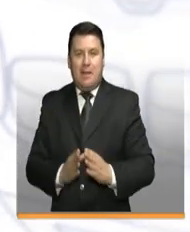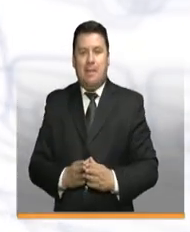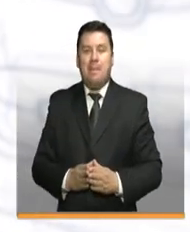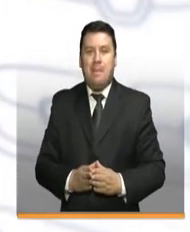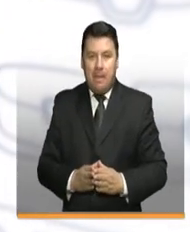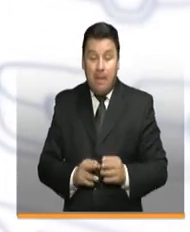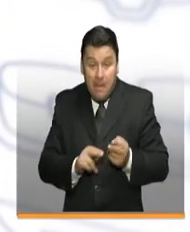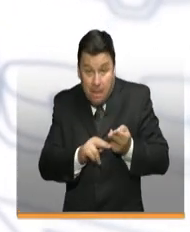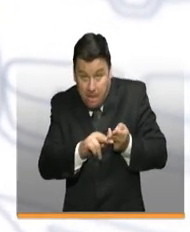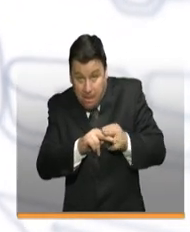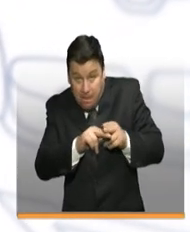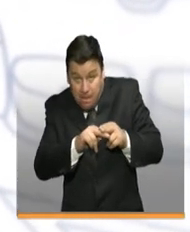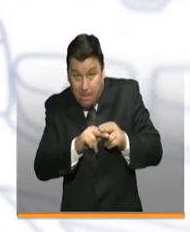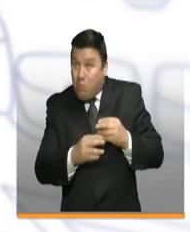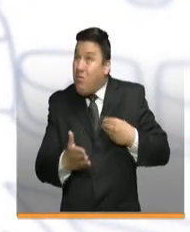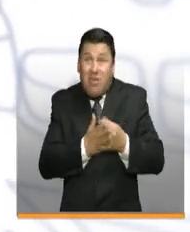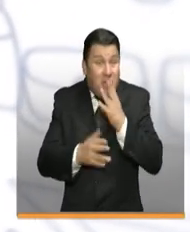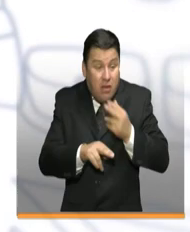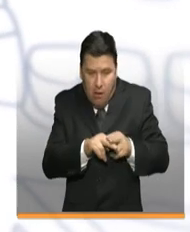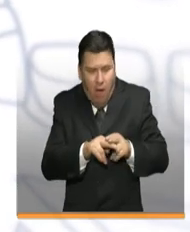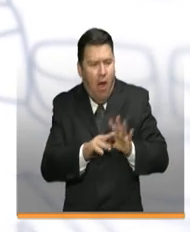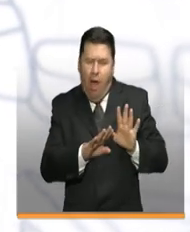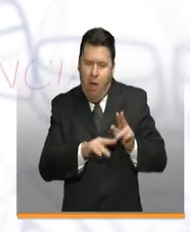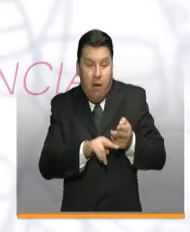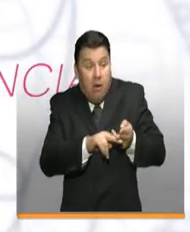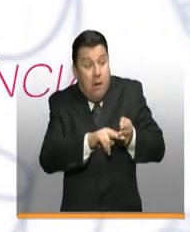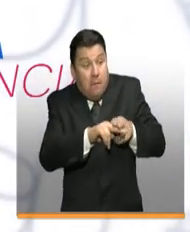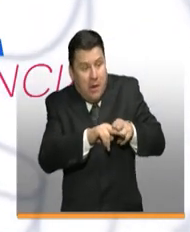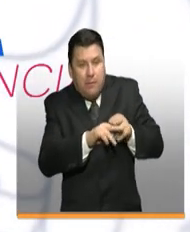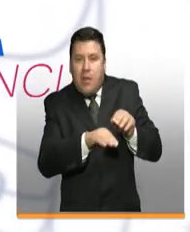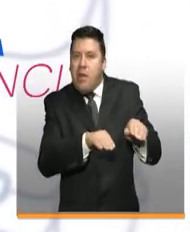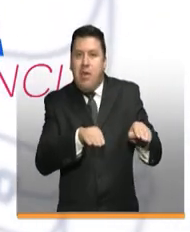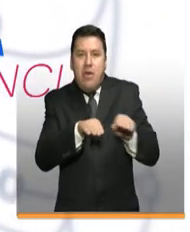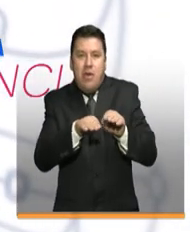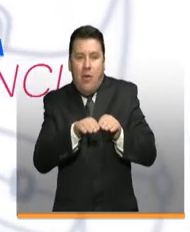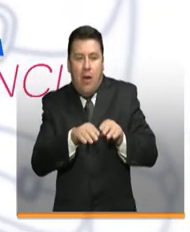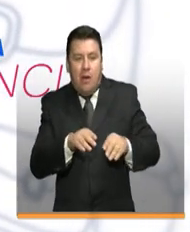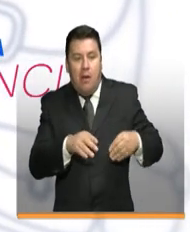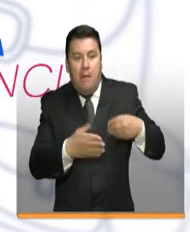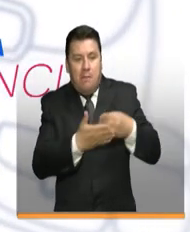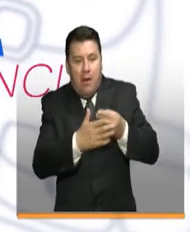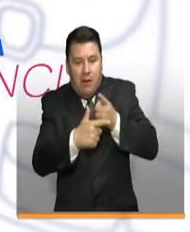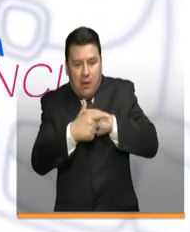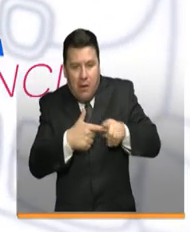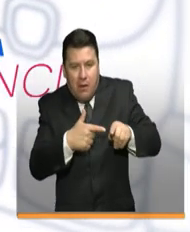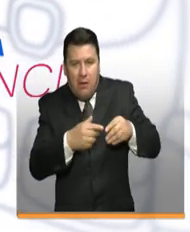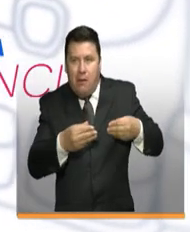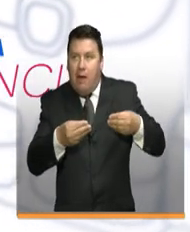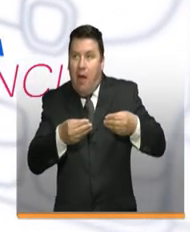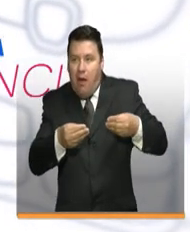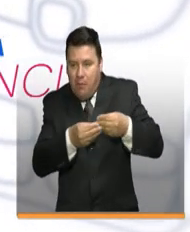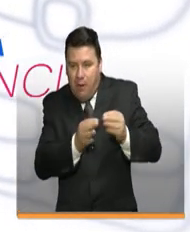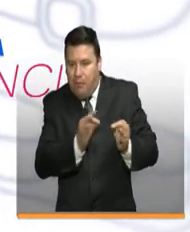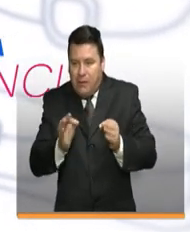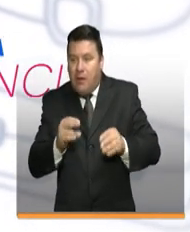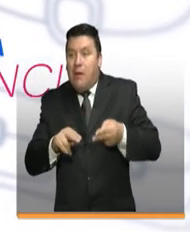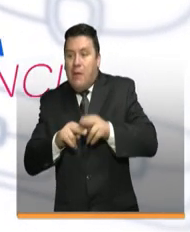Y el interés de los meses no pagos se distribuirá en partes iguales entre las cuotas restantes del crédito.